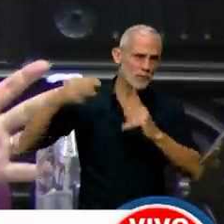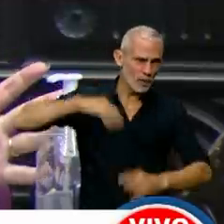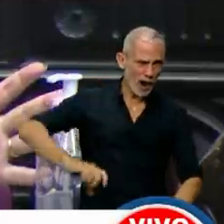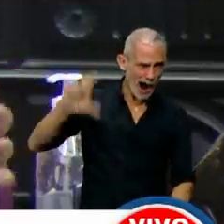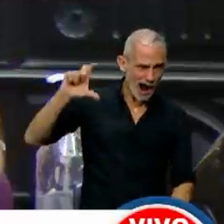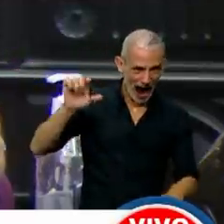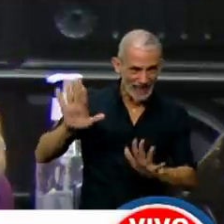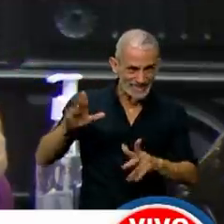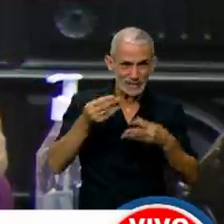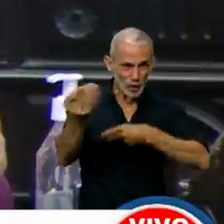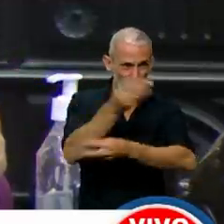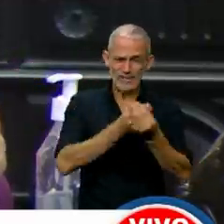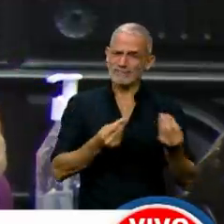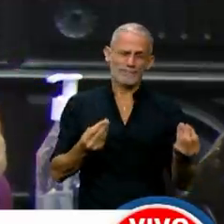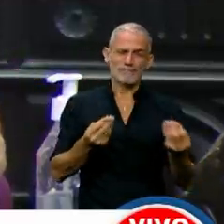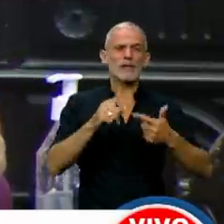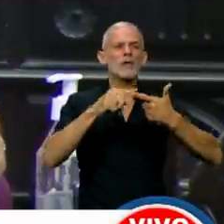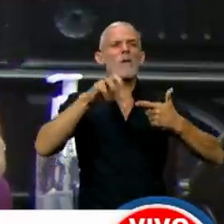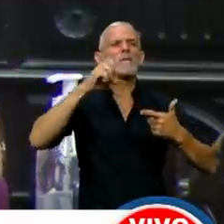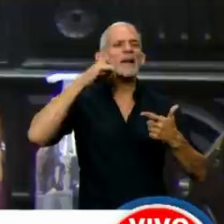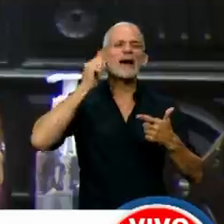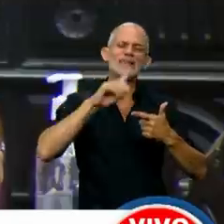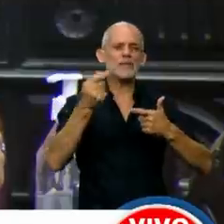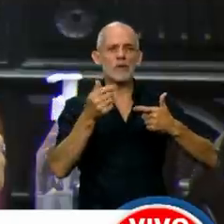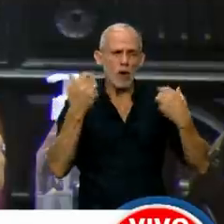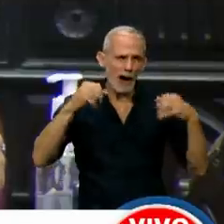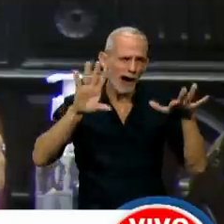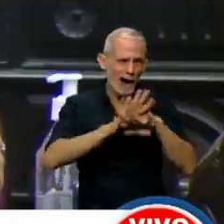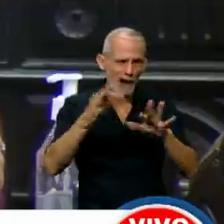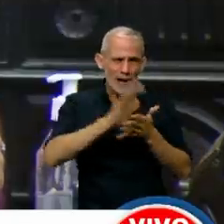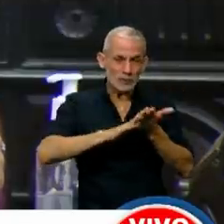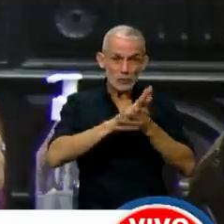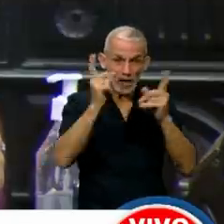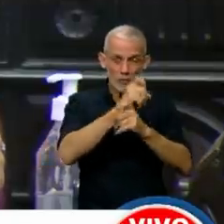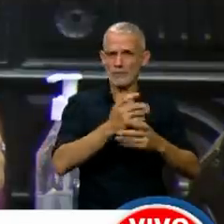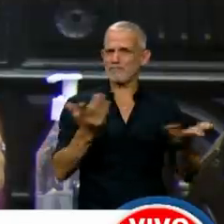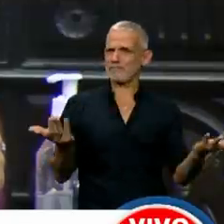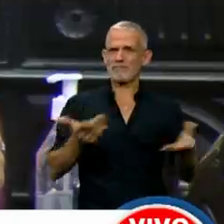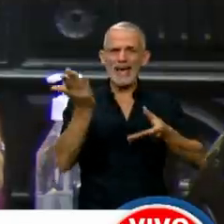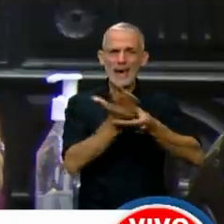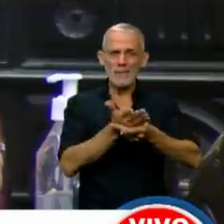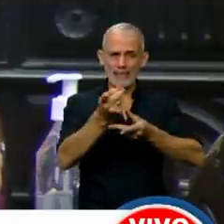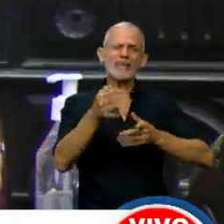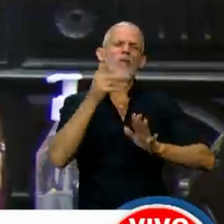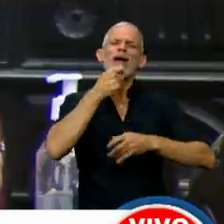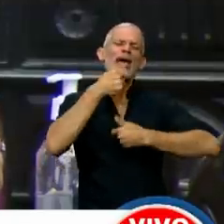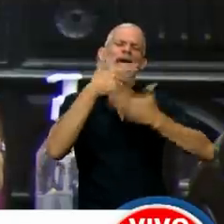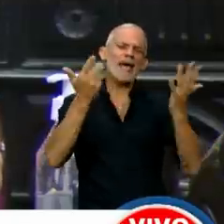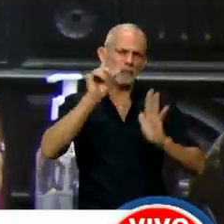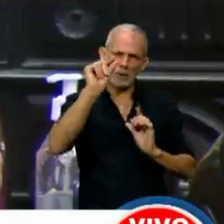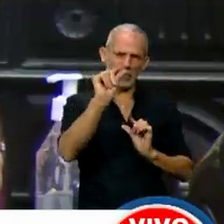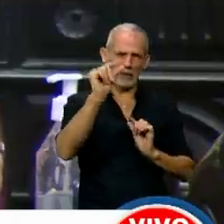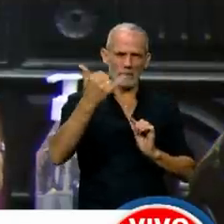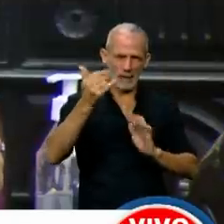no lo veo pragmatismo mire bajo expediente le doy un ejemplo es muy